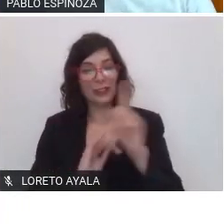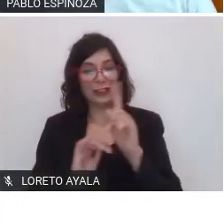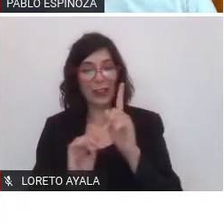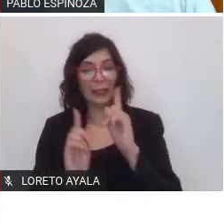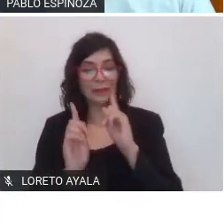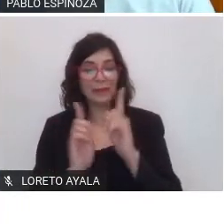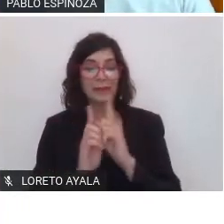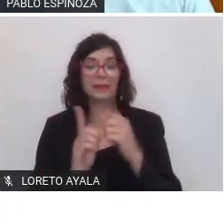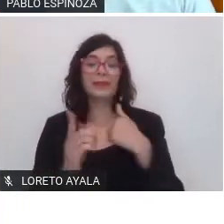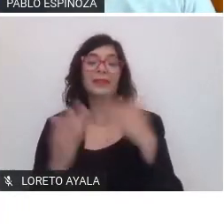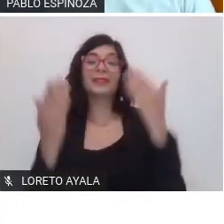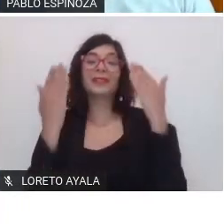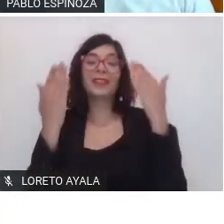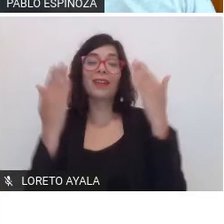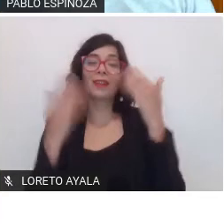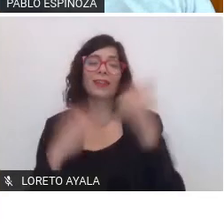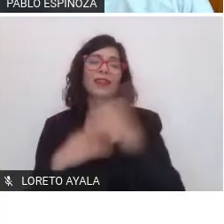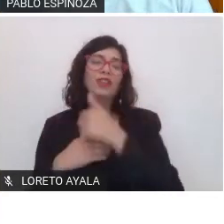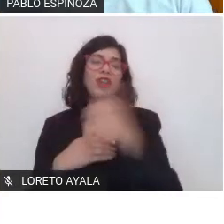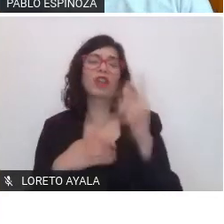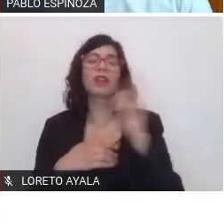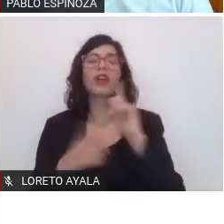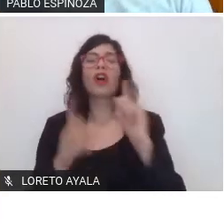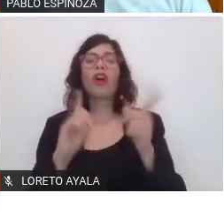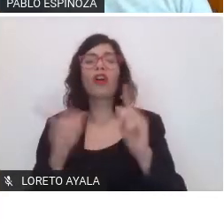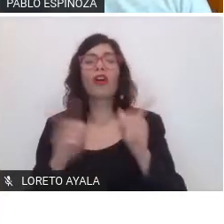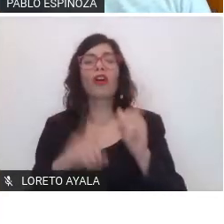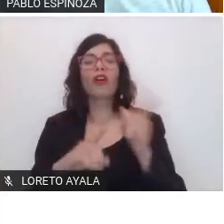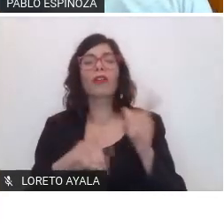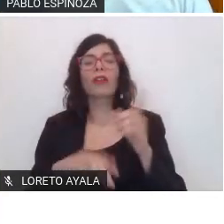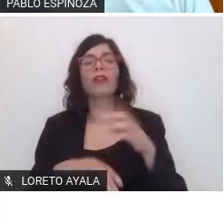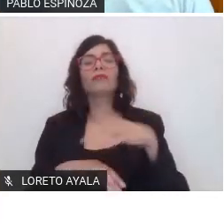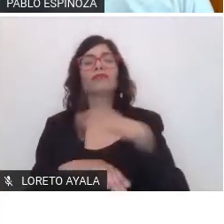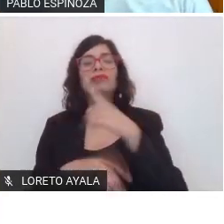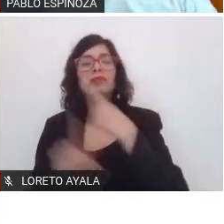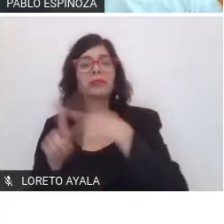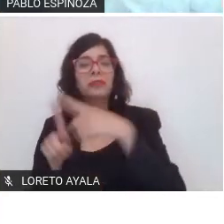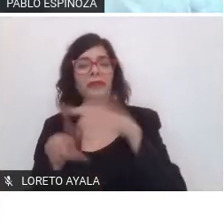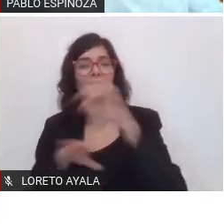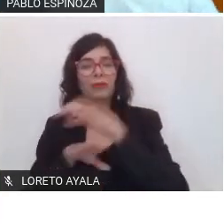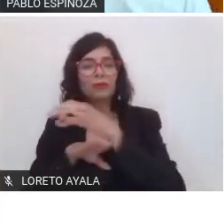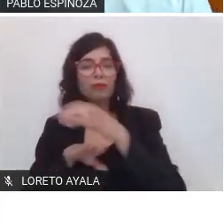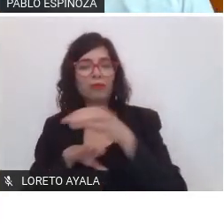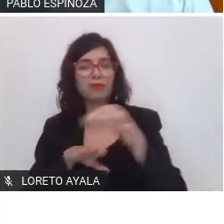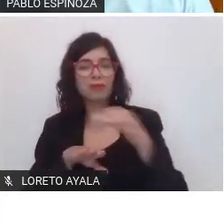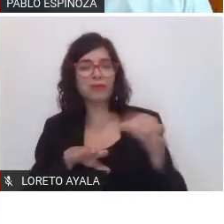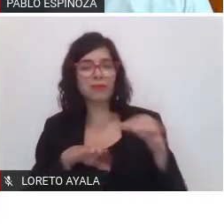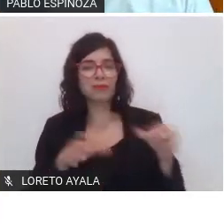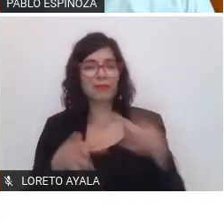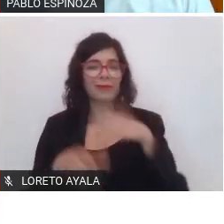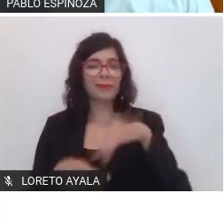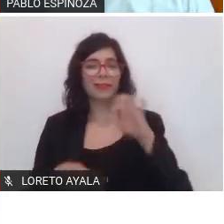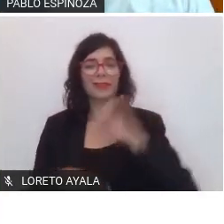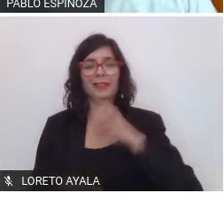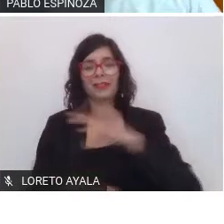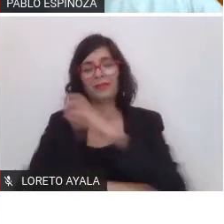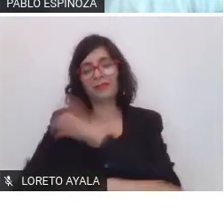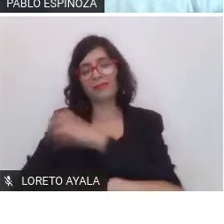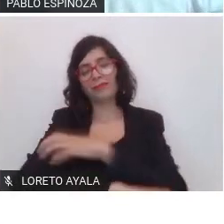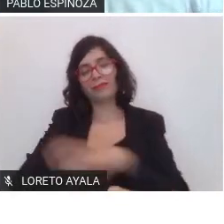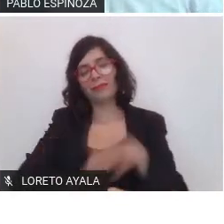saludar a todos los coordinadores provinciales y comunales de actividad física que se despliegan a través del país, que hacen un trabajo